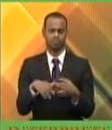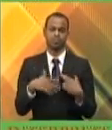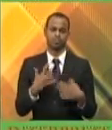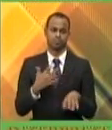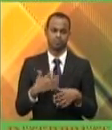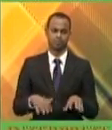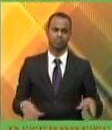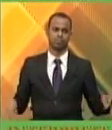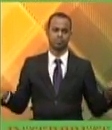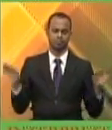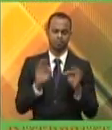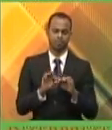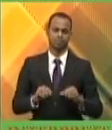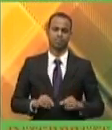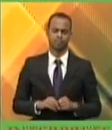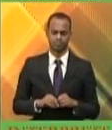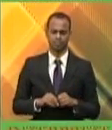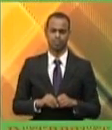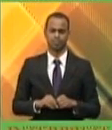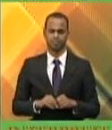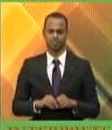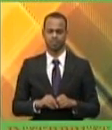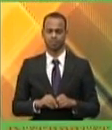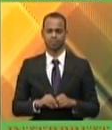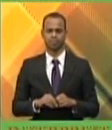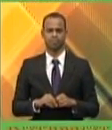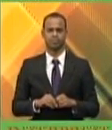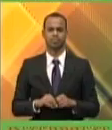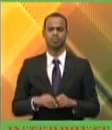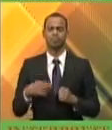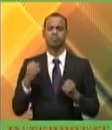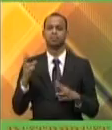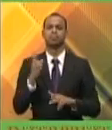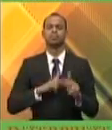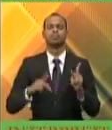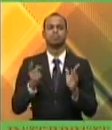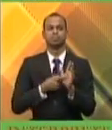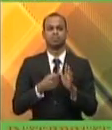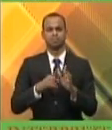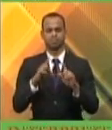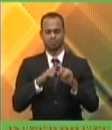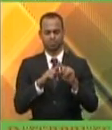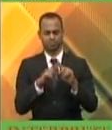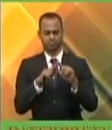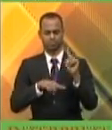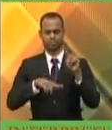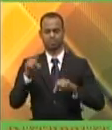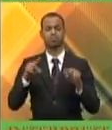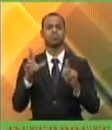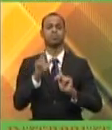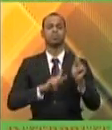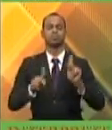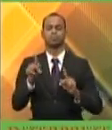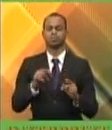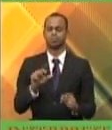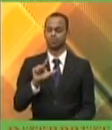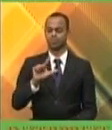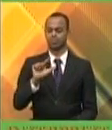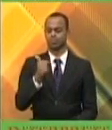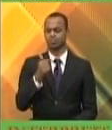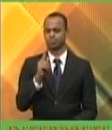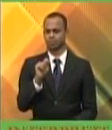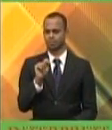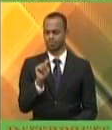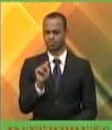fundamental rápidamente bueno mucha gente solamente ubica la diversidad con las poblaciones ntv